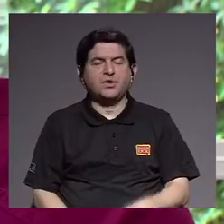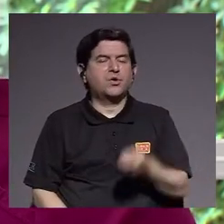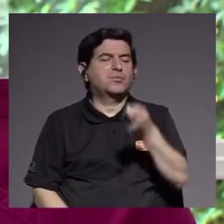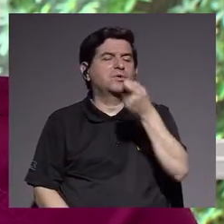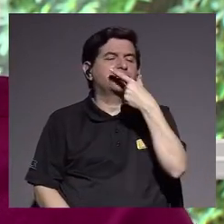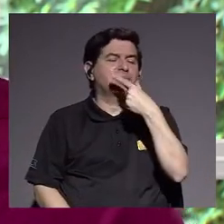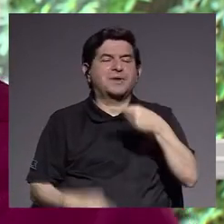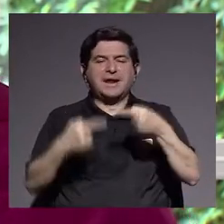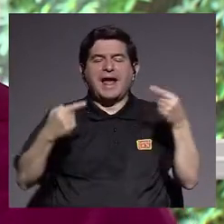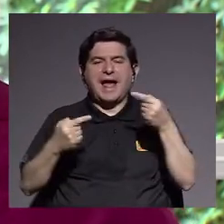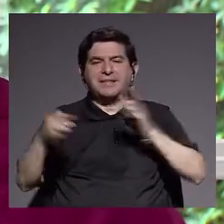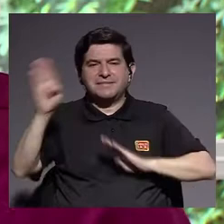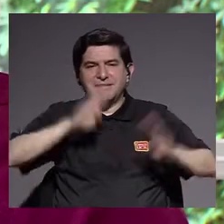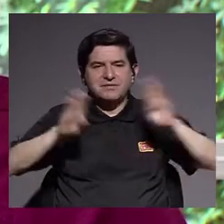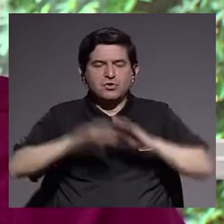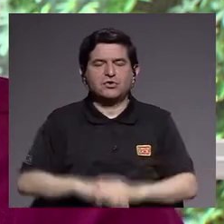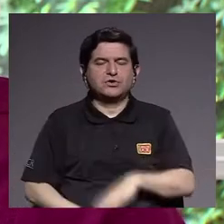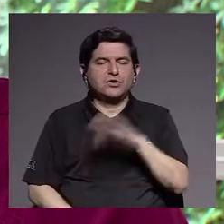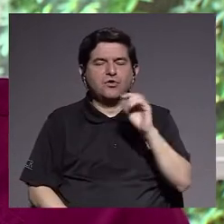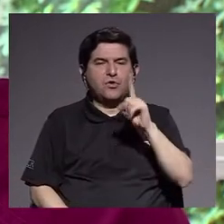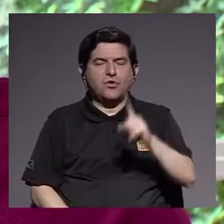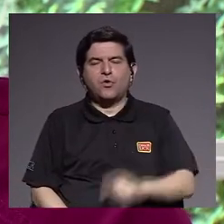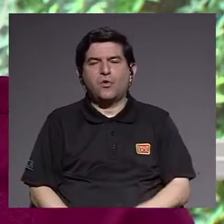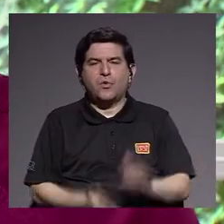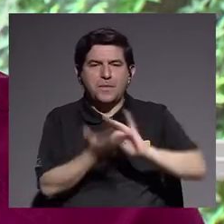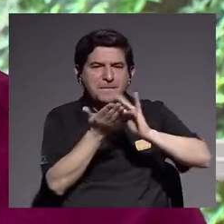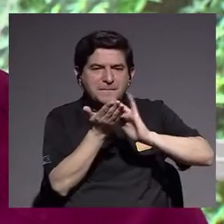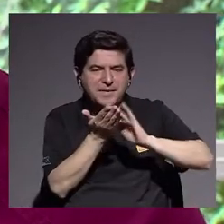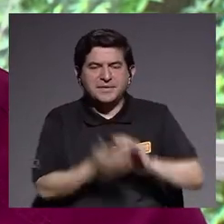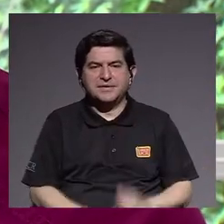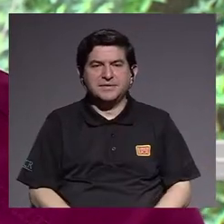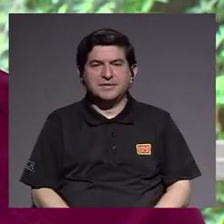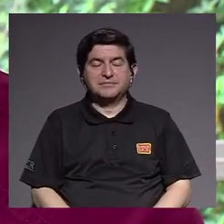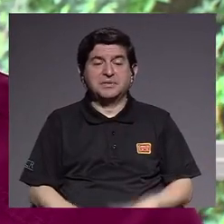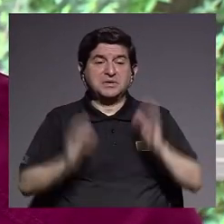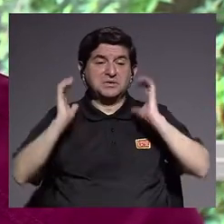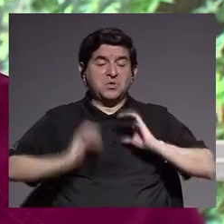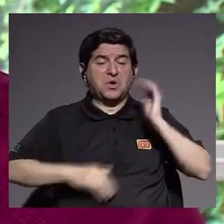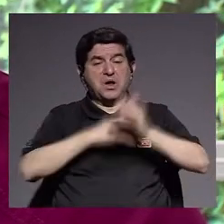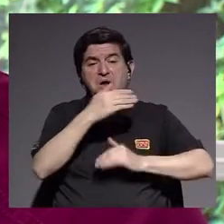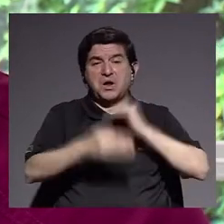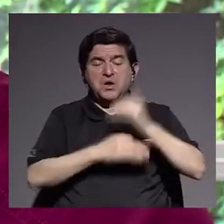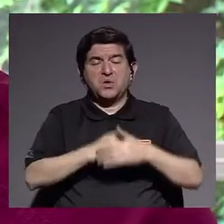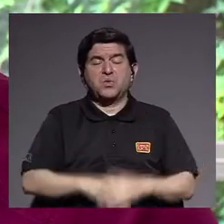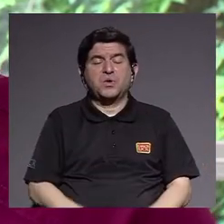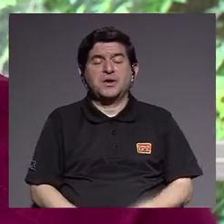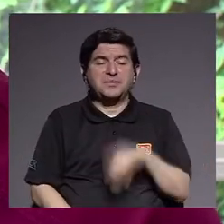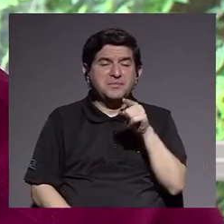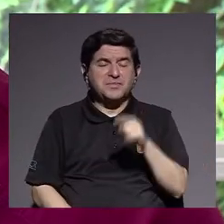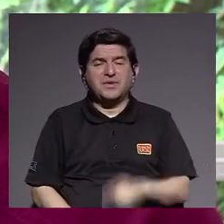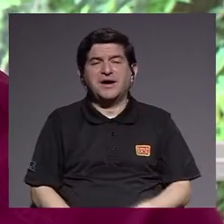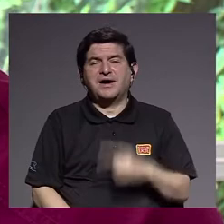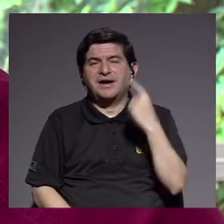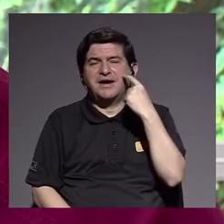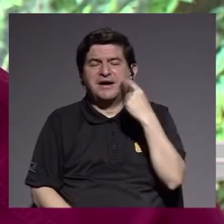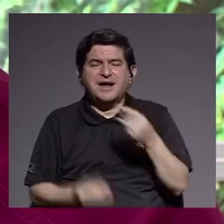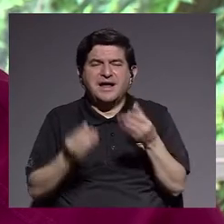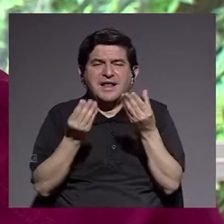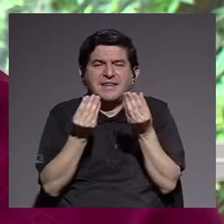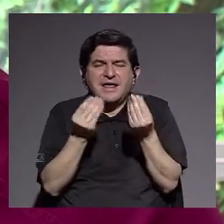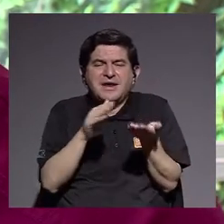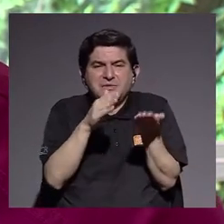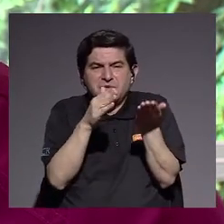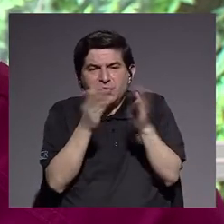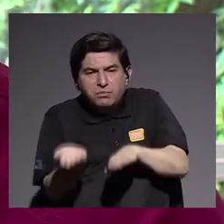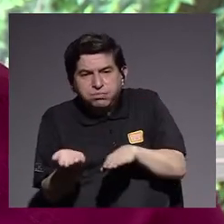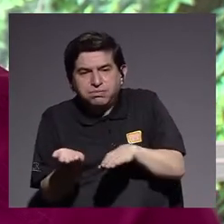nos tomamos el actividad que teníamos en la casa del analgésico del cuerpo completo del proceso de morir digamos de esa terminación nerviosa